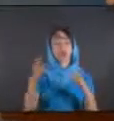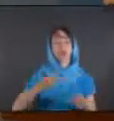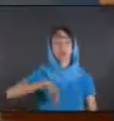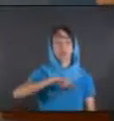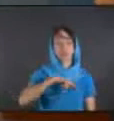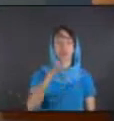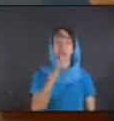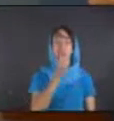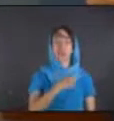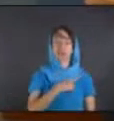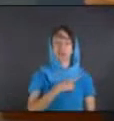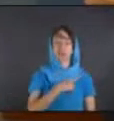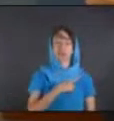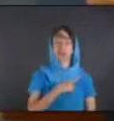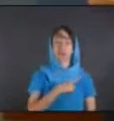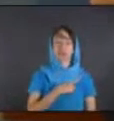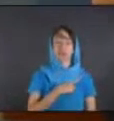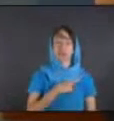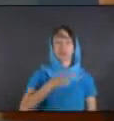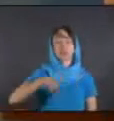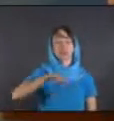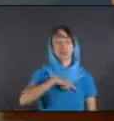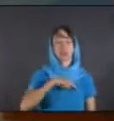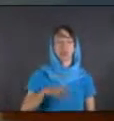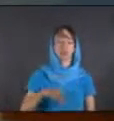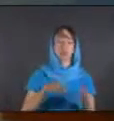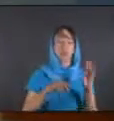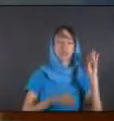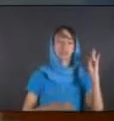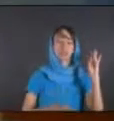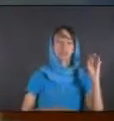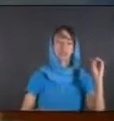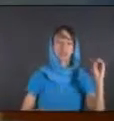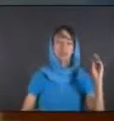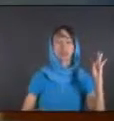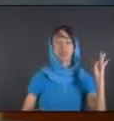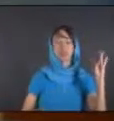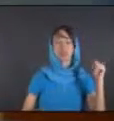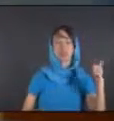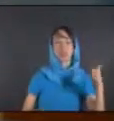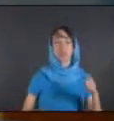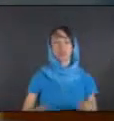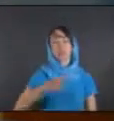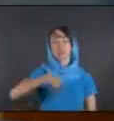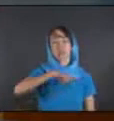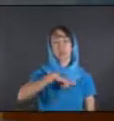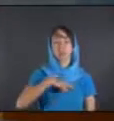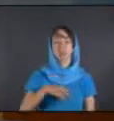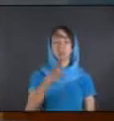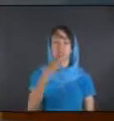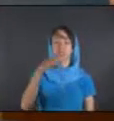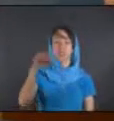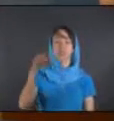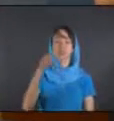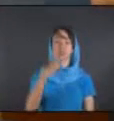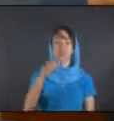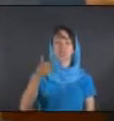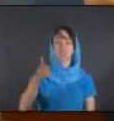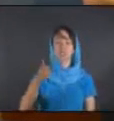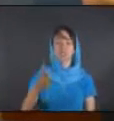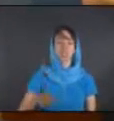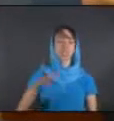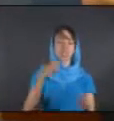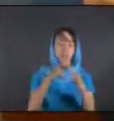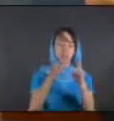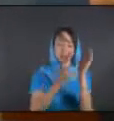Salvador, Jesucristo, guiados por tu Espíritu Santo, venimos a pedirte primariamente, Señor, que